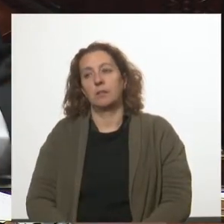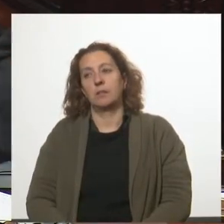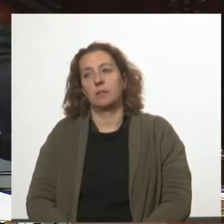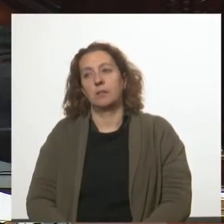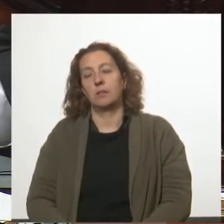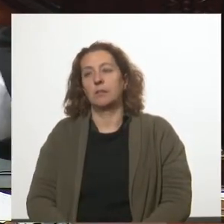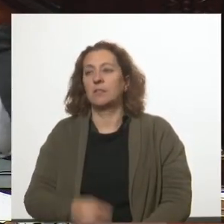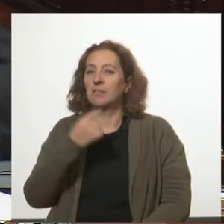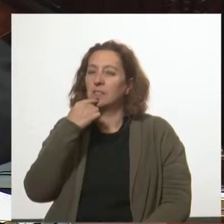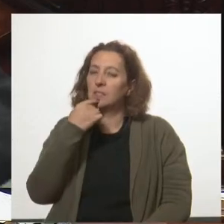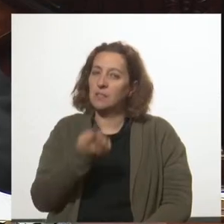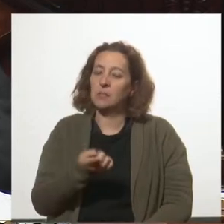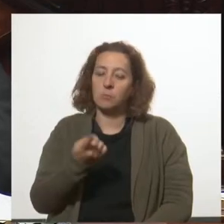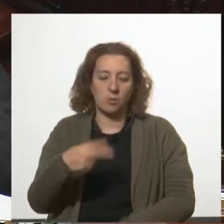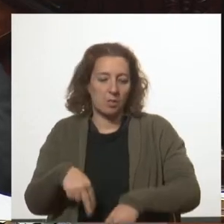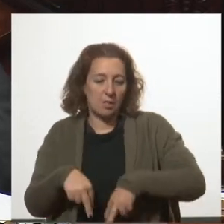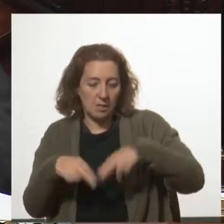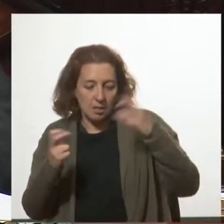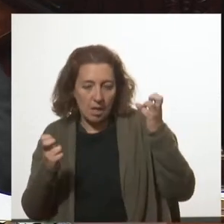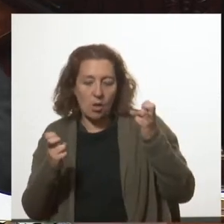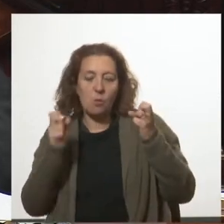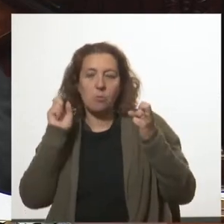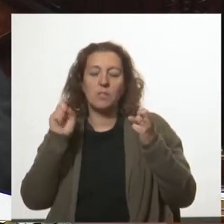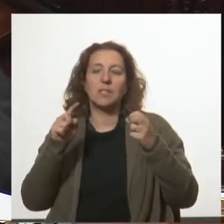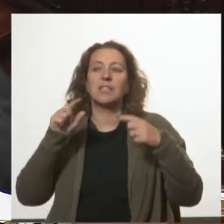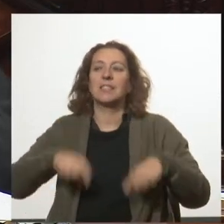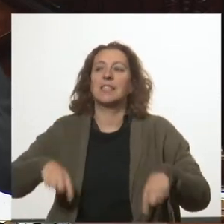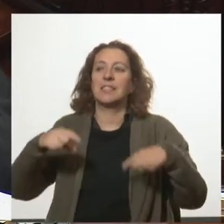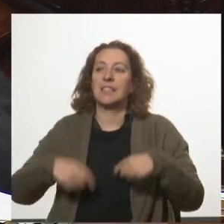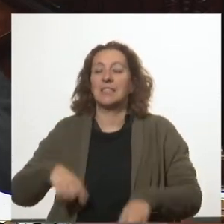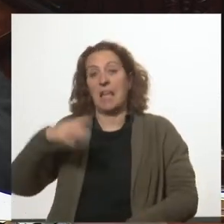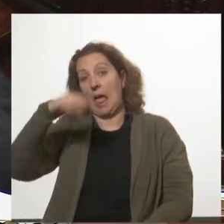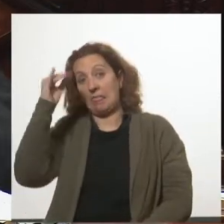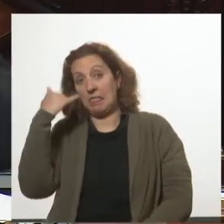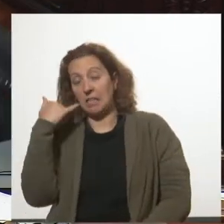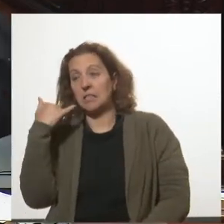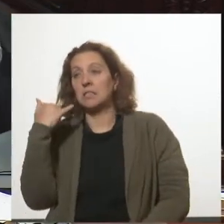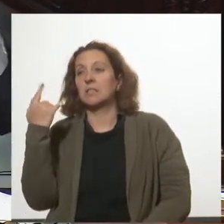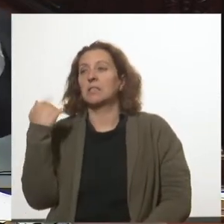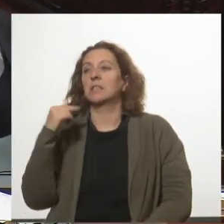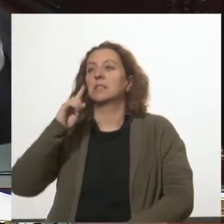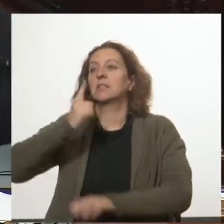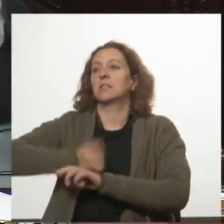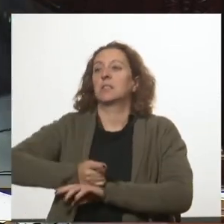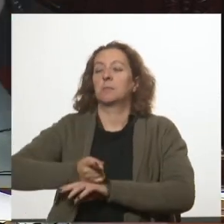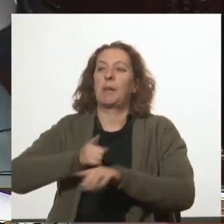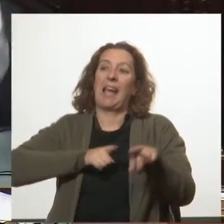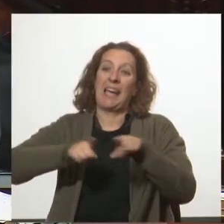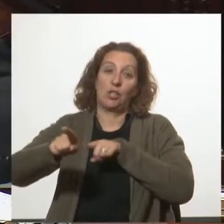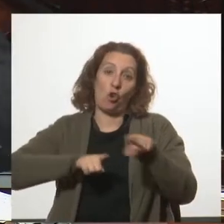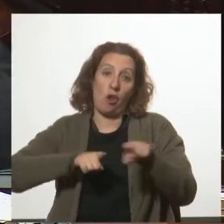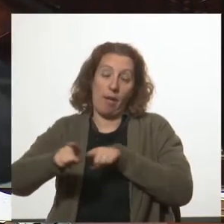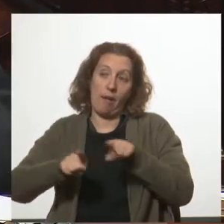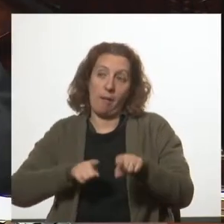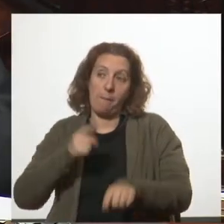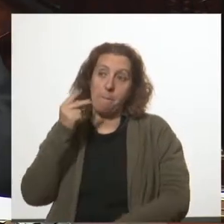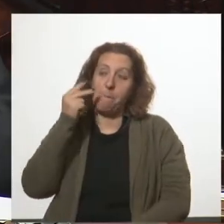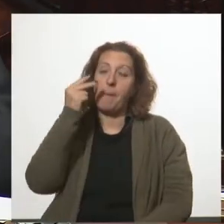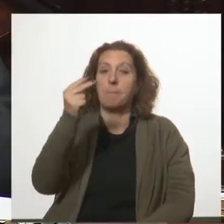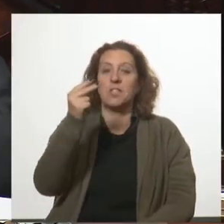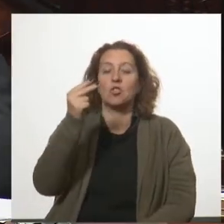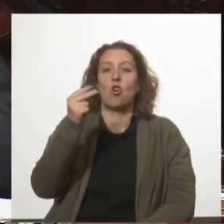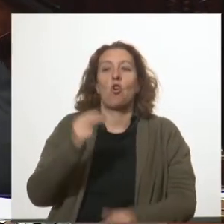diciendo que en función de lo analizado por parte de esa intendencia ante él se definió a efectos de gestionar el permiso de